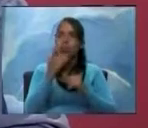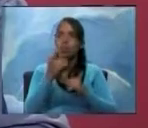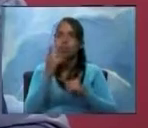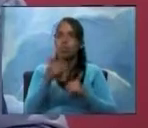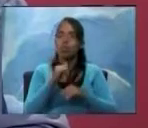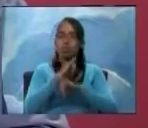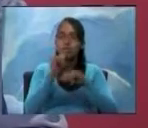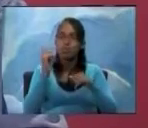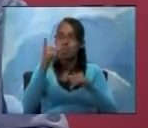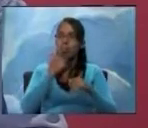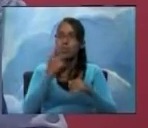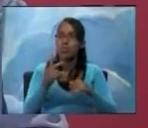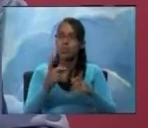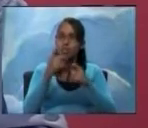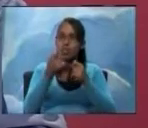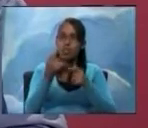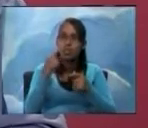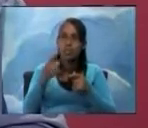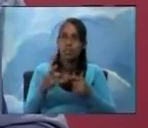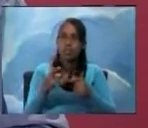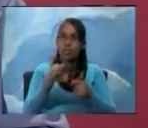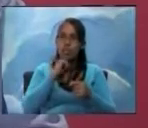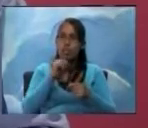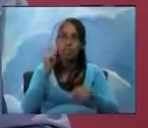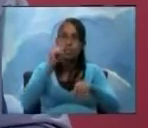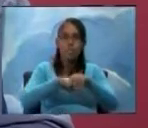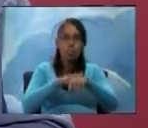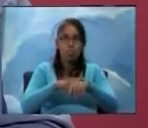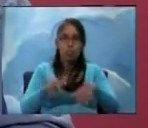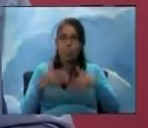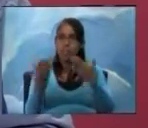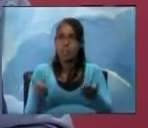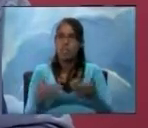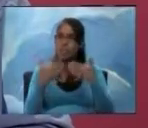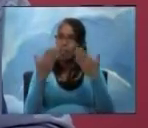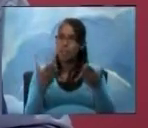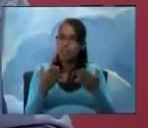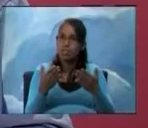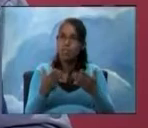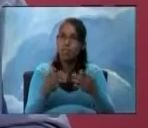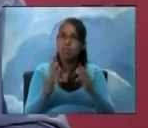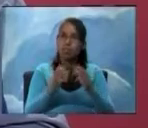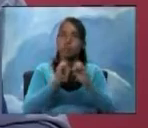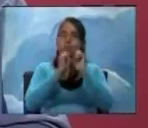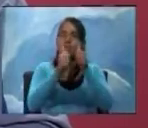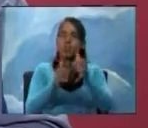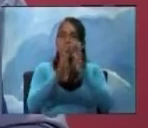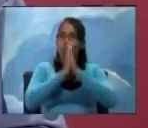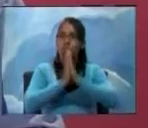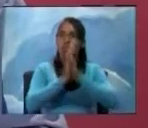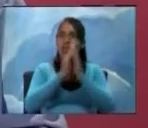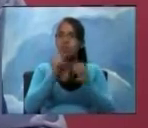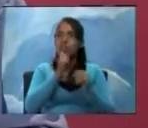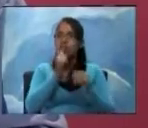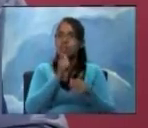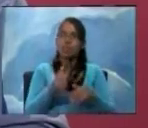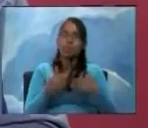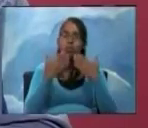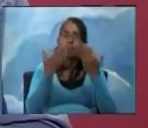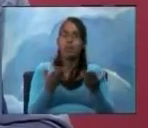había ya un capital de dinero, le dije a mi esposa, es tiempo de dar eso. Resulta que le empezamos a orar a Dios, Señor, ¿a quién se lo vamos a